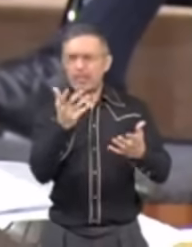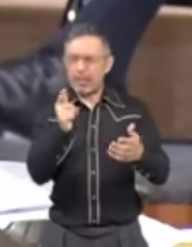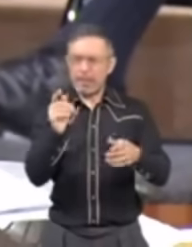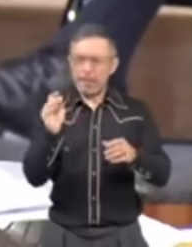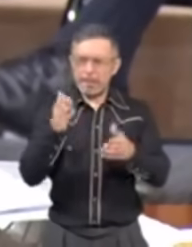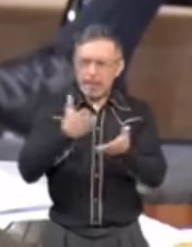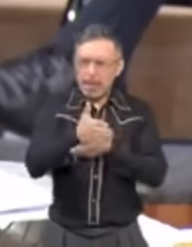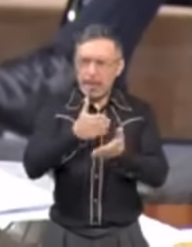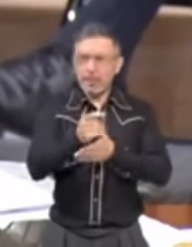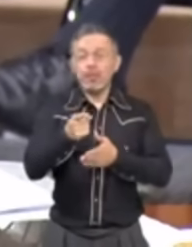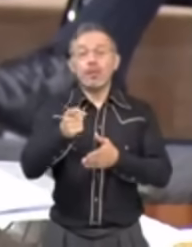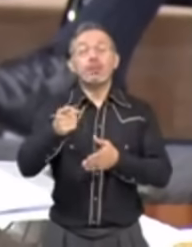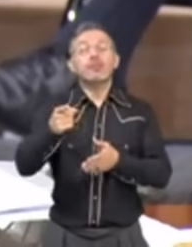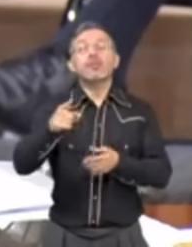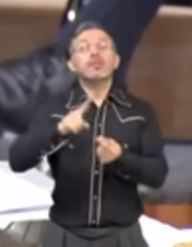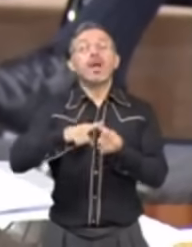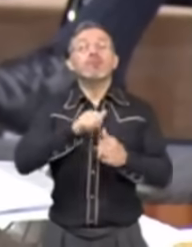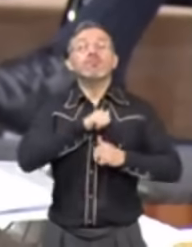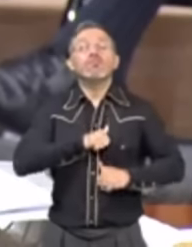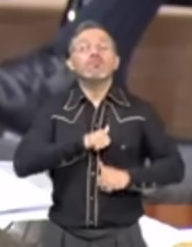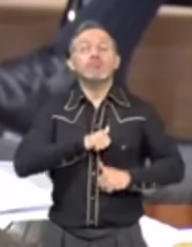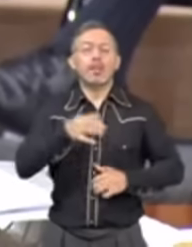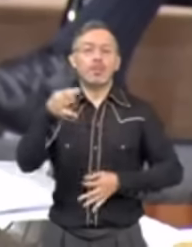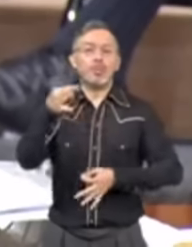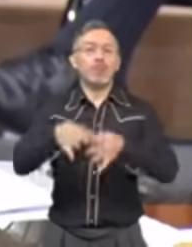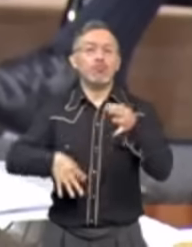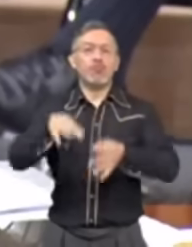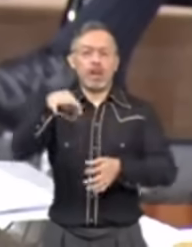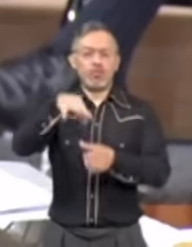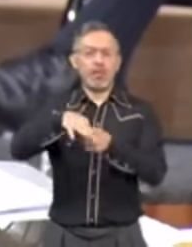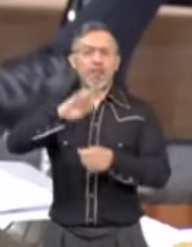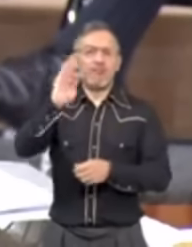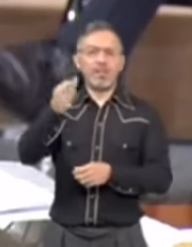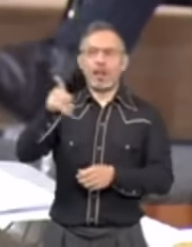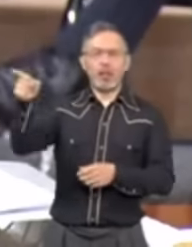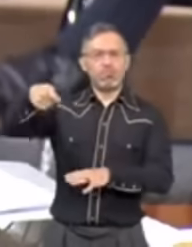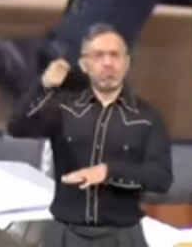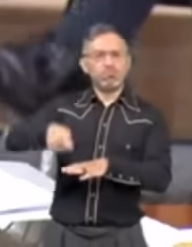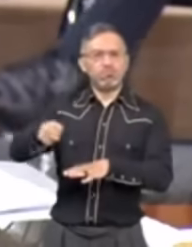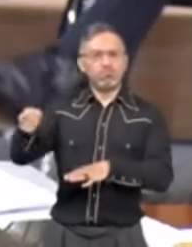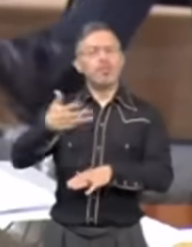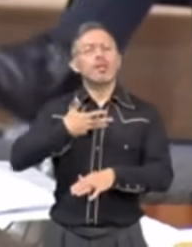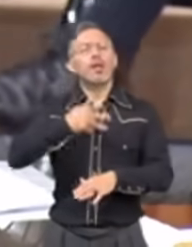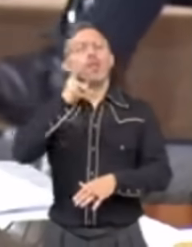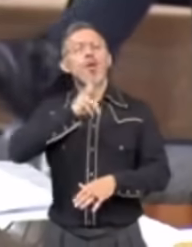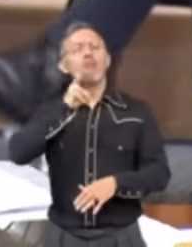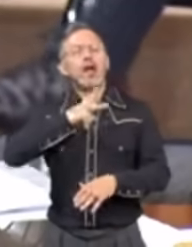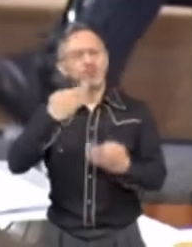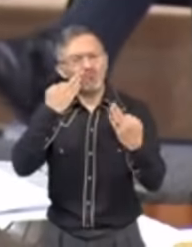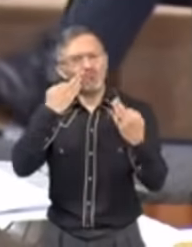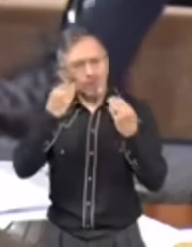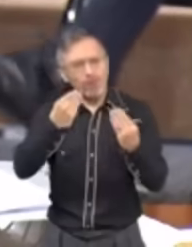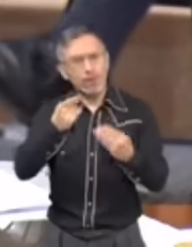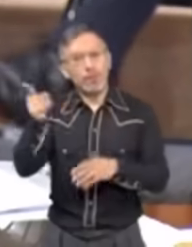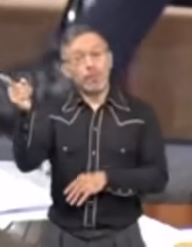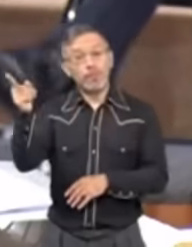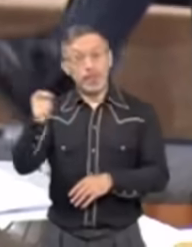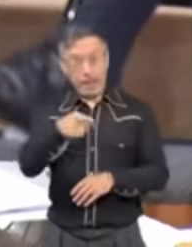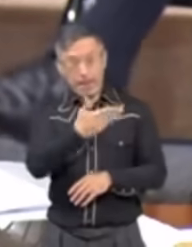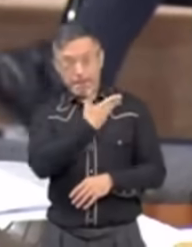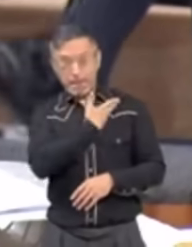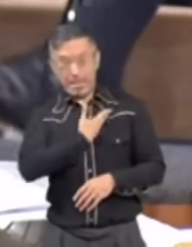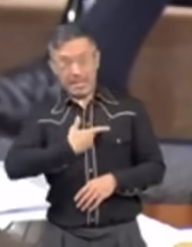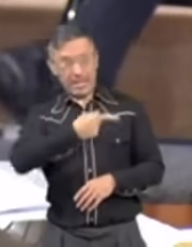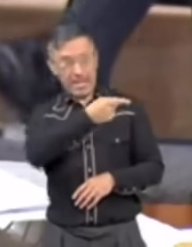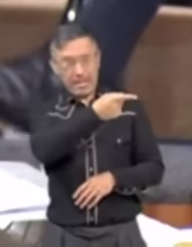Tribunal Federal Electoral demostradas. Hay que pedirle al presidente que saque las manos de este